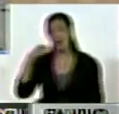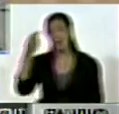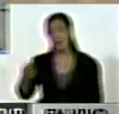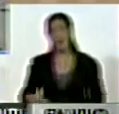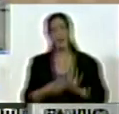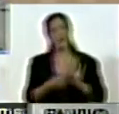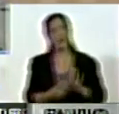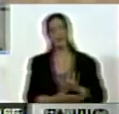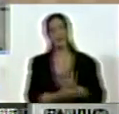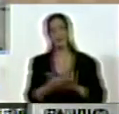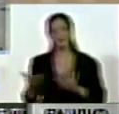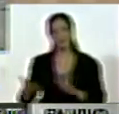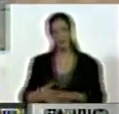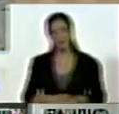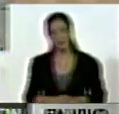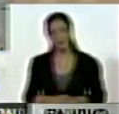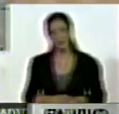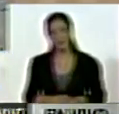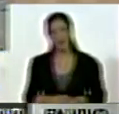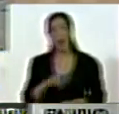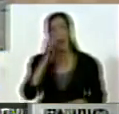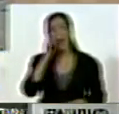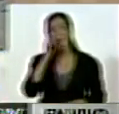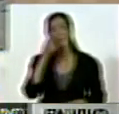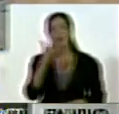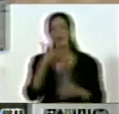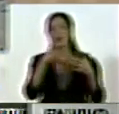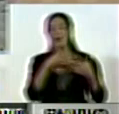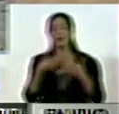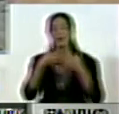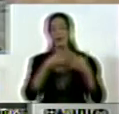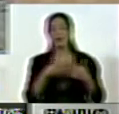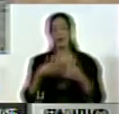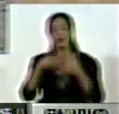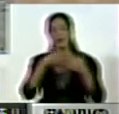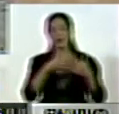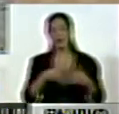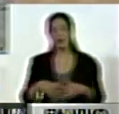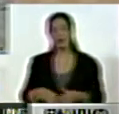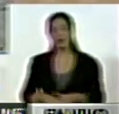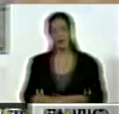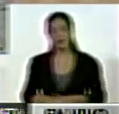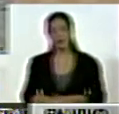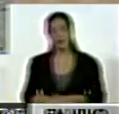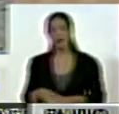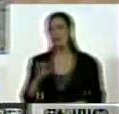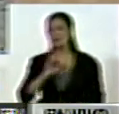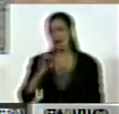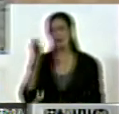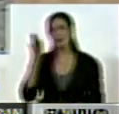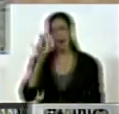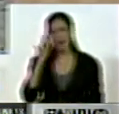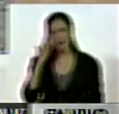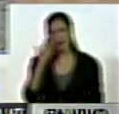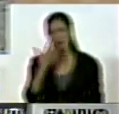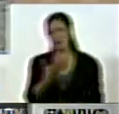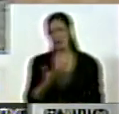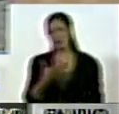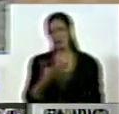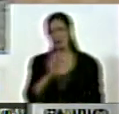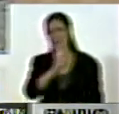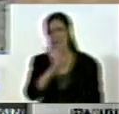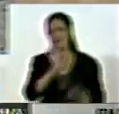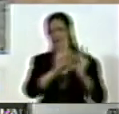presenta el senador Marco Rubio que ya sabemos también de su catadura moral,